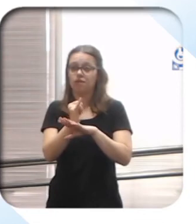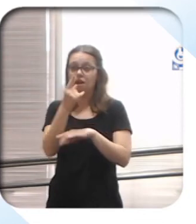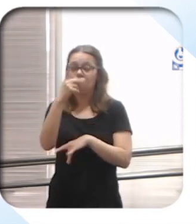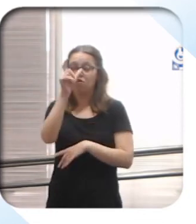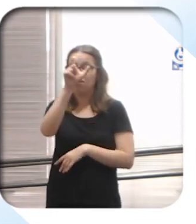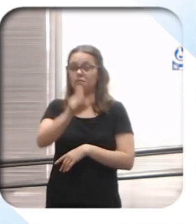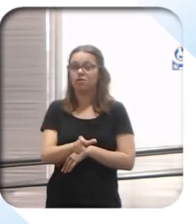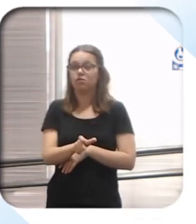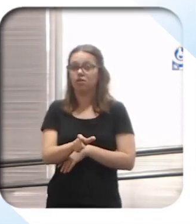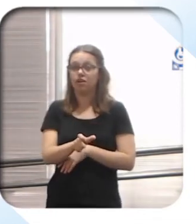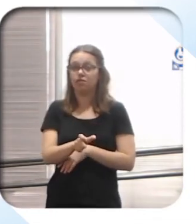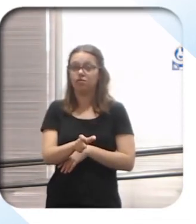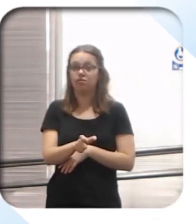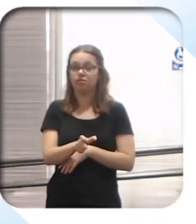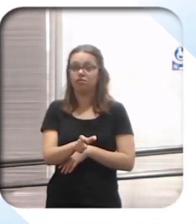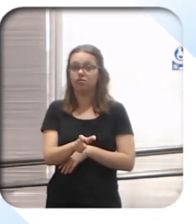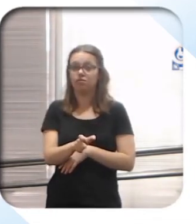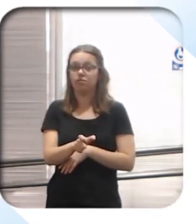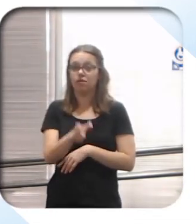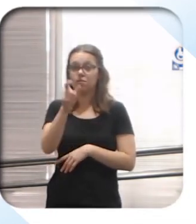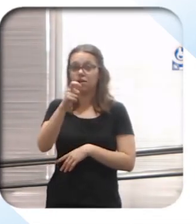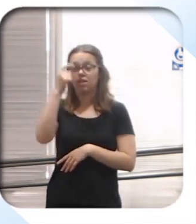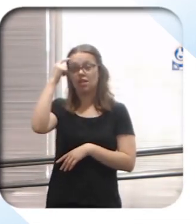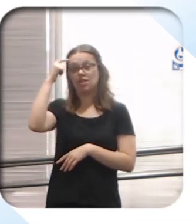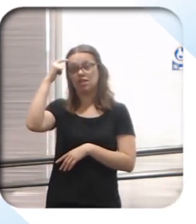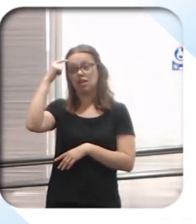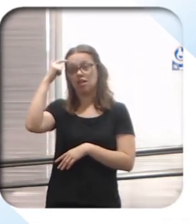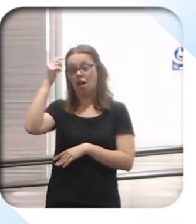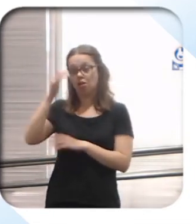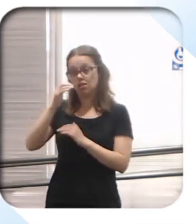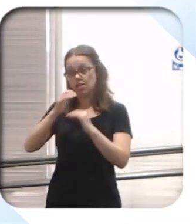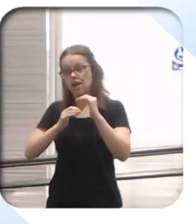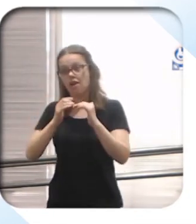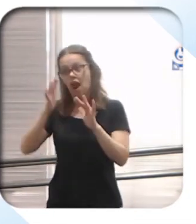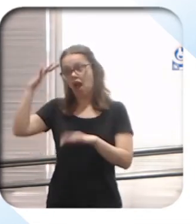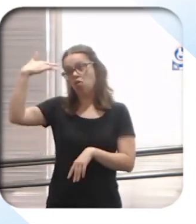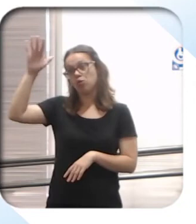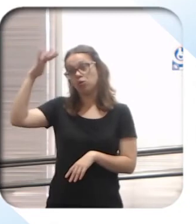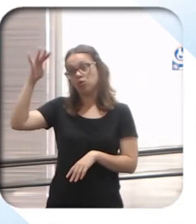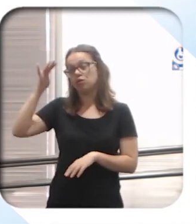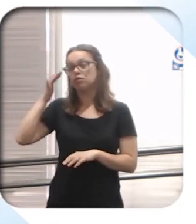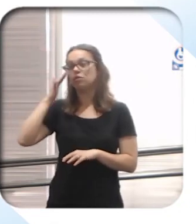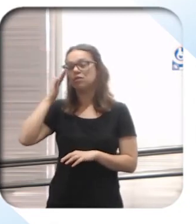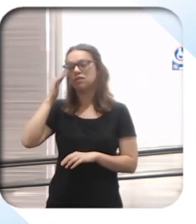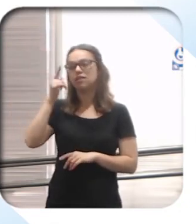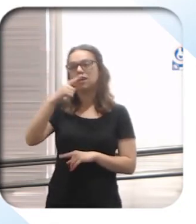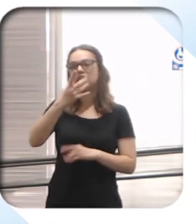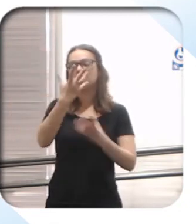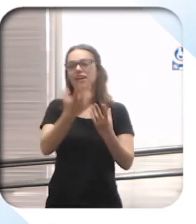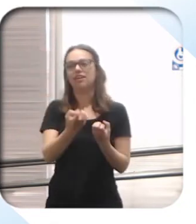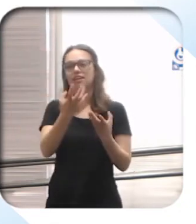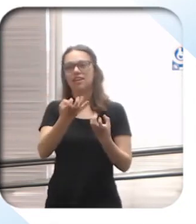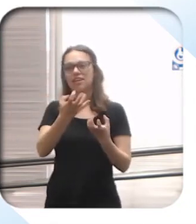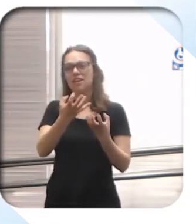un paciente con parálisis cerebral adulto y él quería